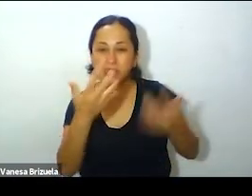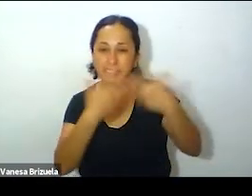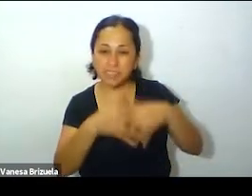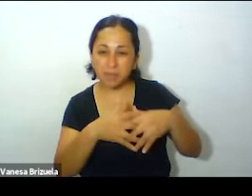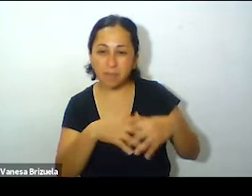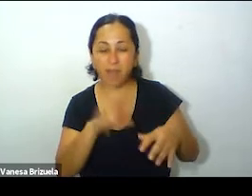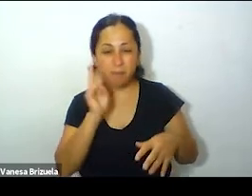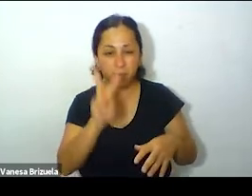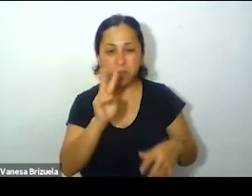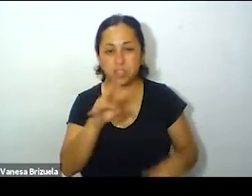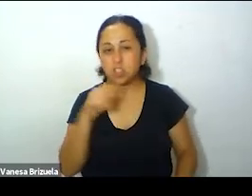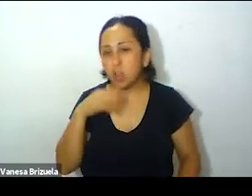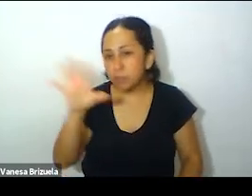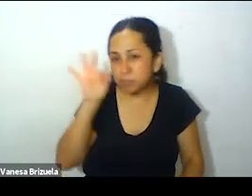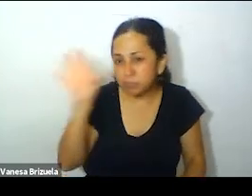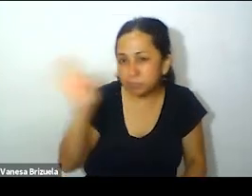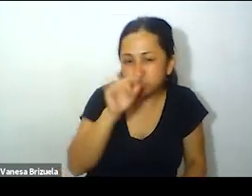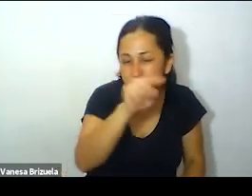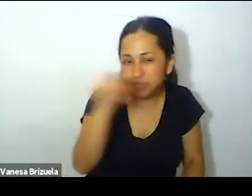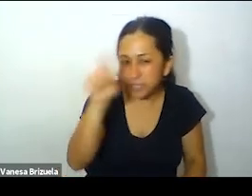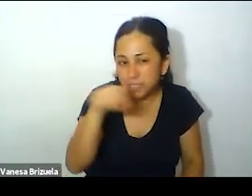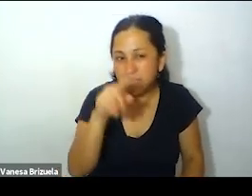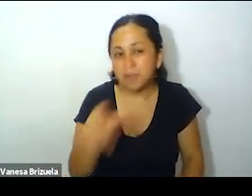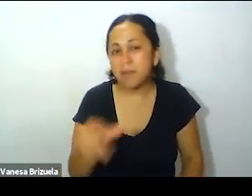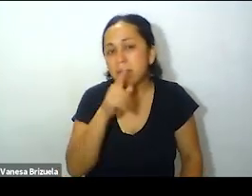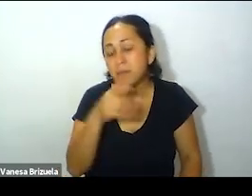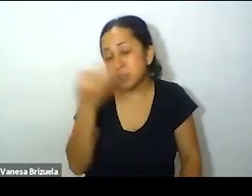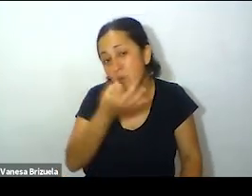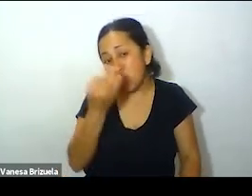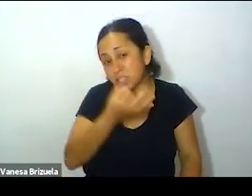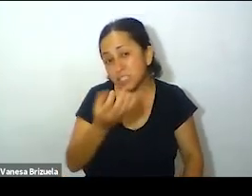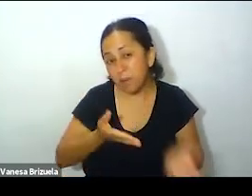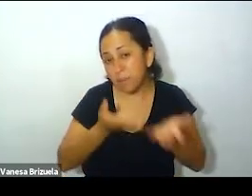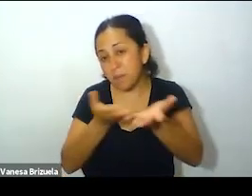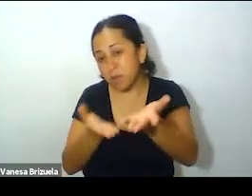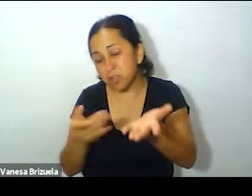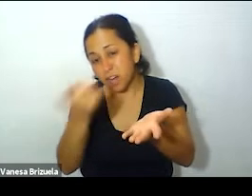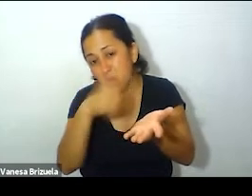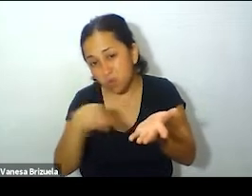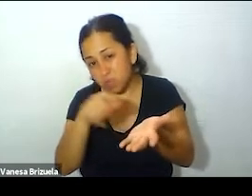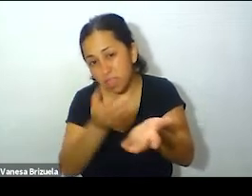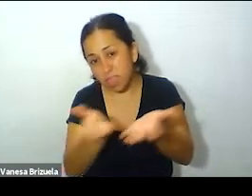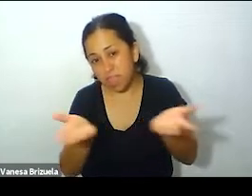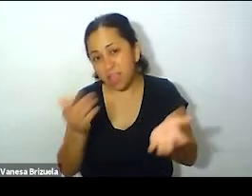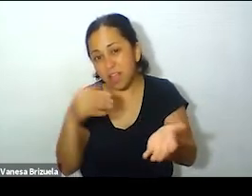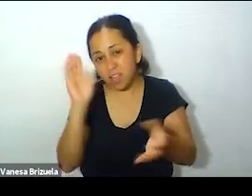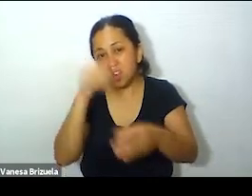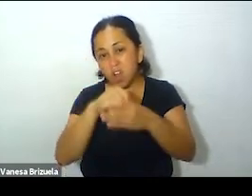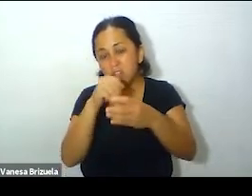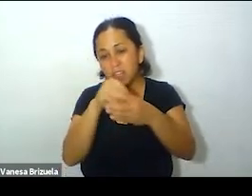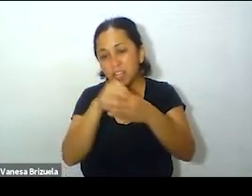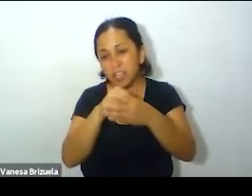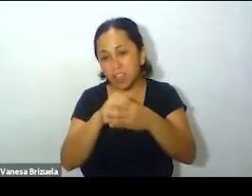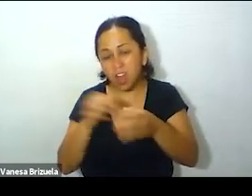sistema, cómo están creados, y yo de ahí rescaté este, que me pareció bueno para mostrarles que el